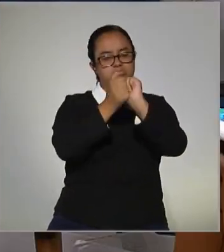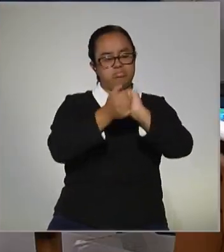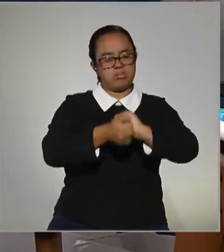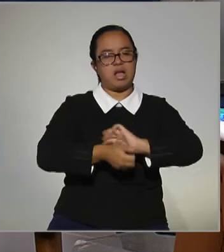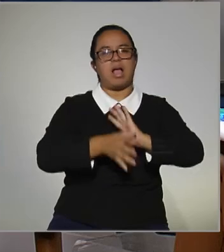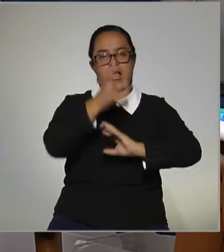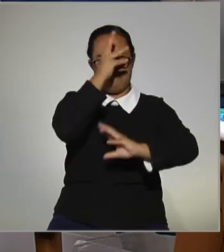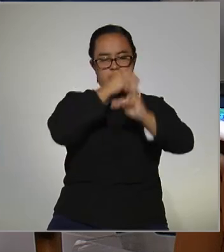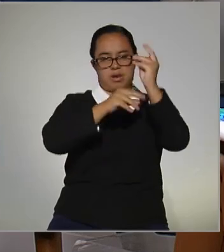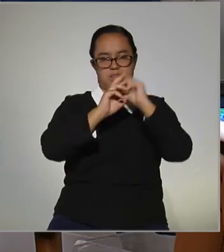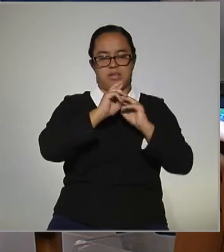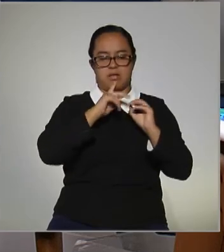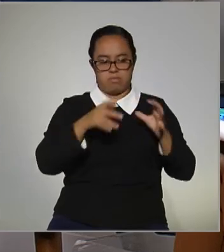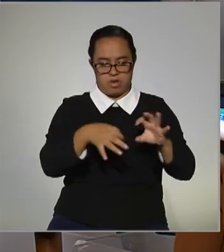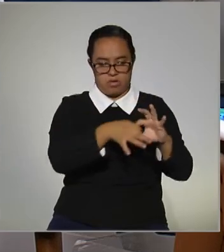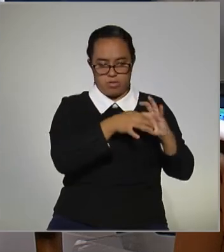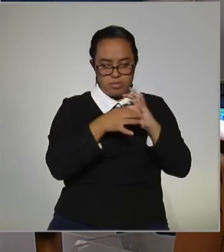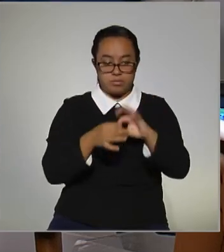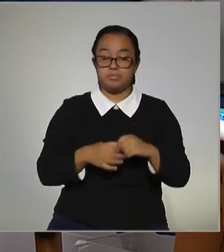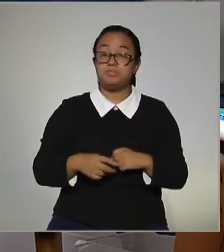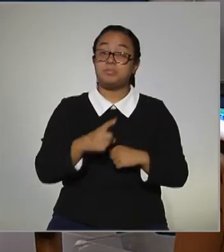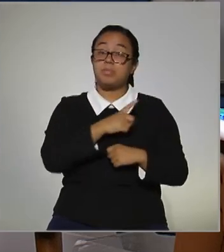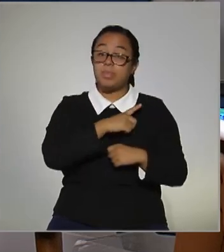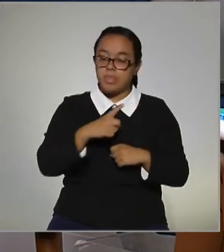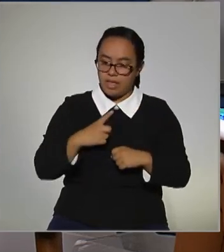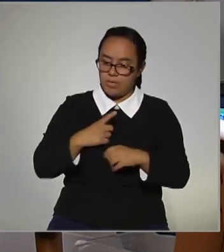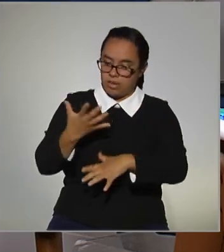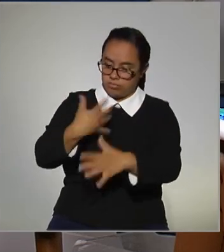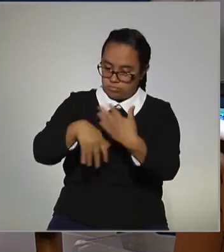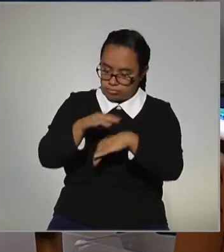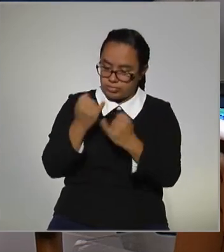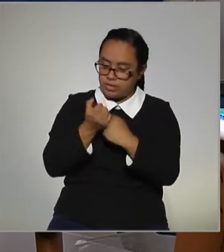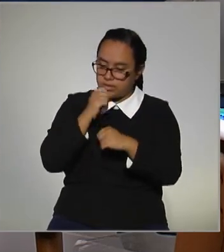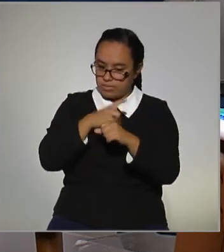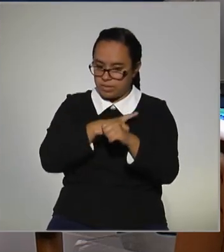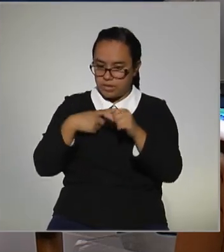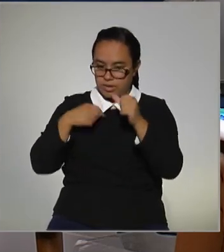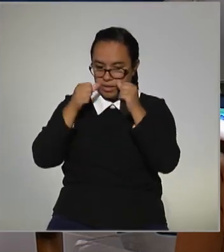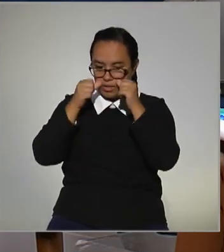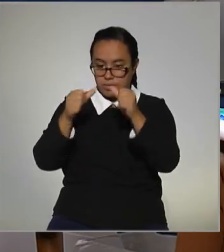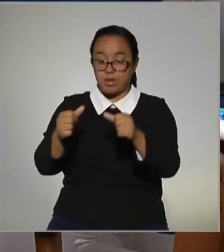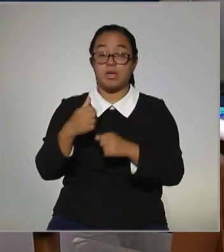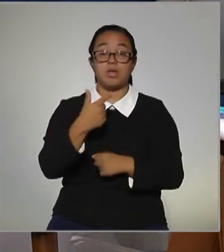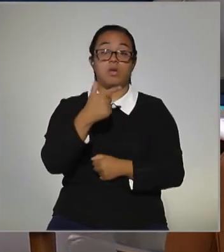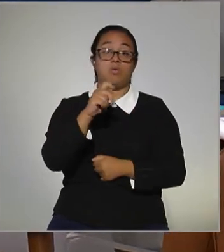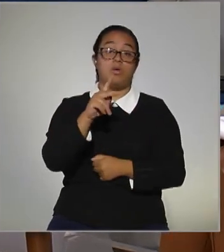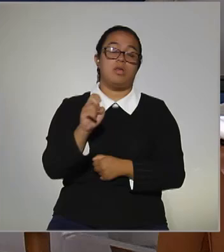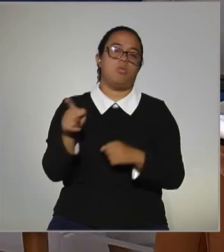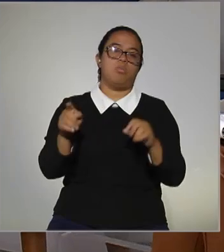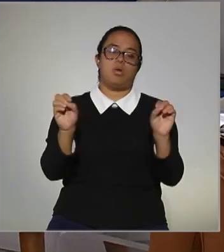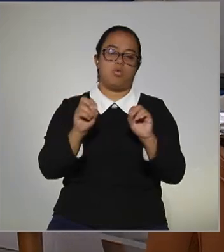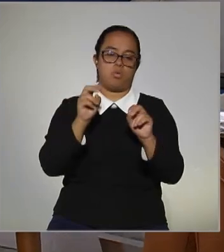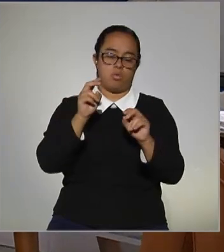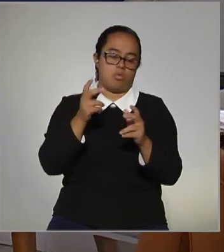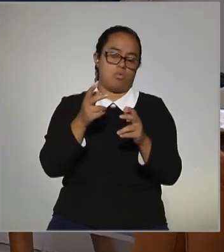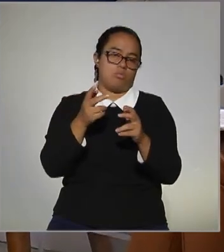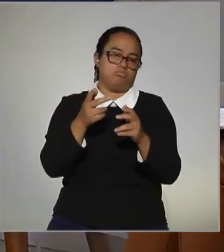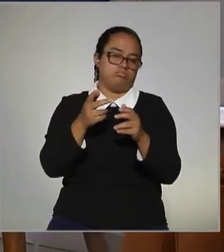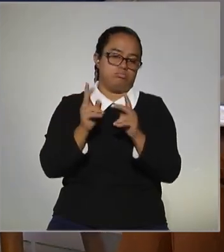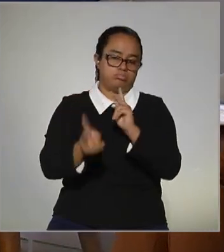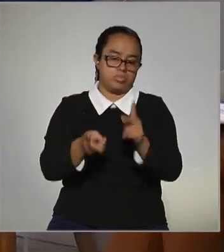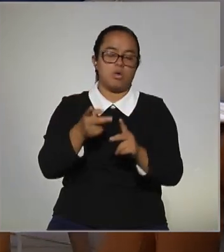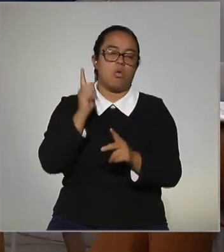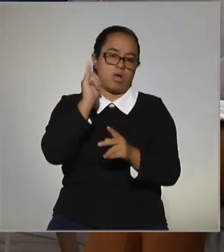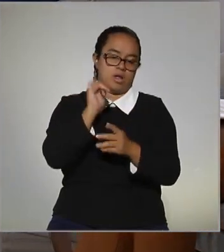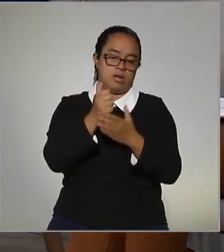aprender a escuchar y hablar. Claro. Algo en el caso de Guadalupe no se habló. Esperamos haberte ayudado.